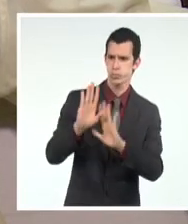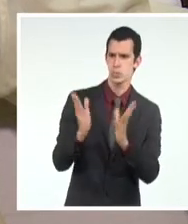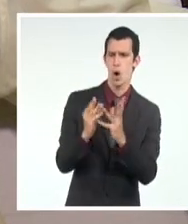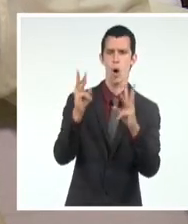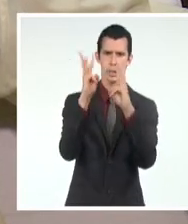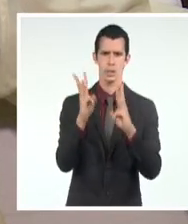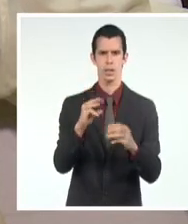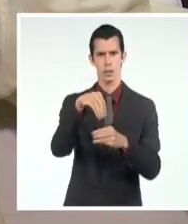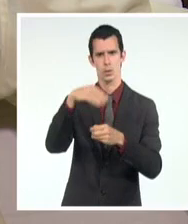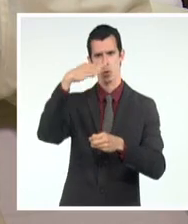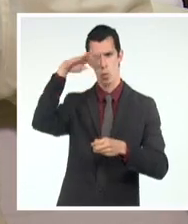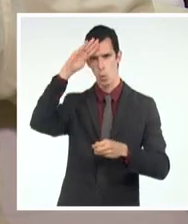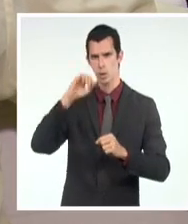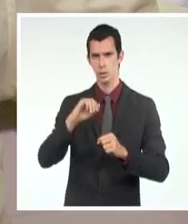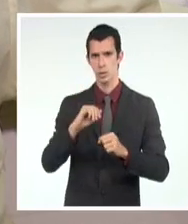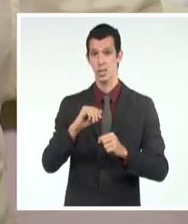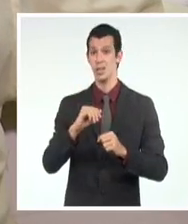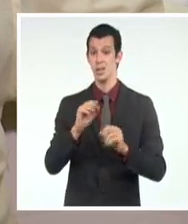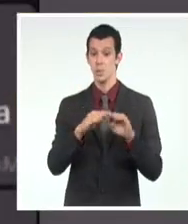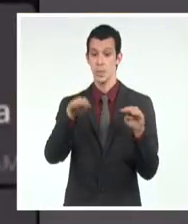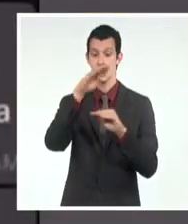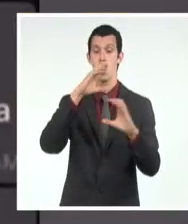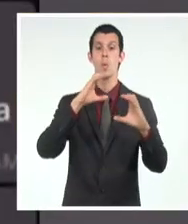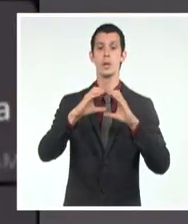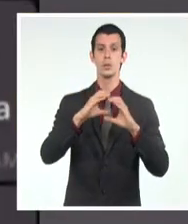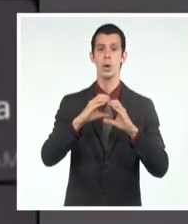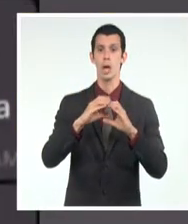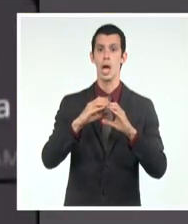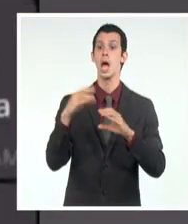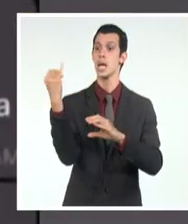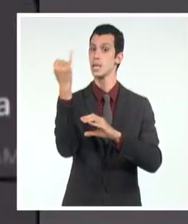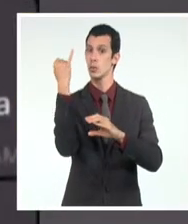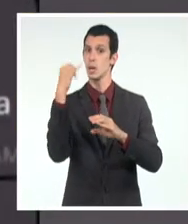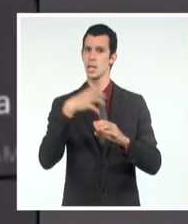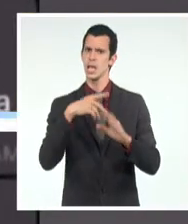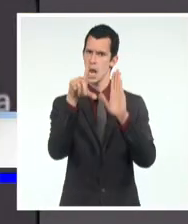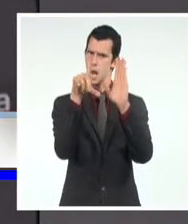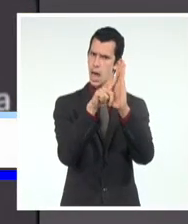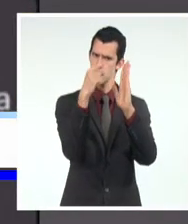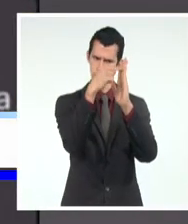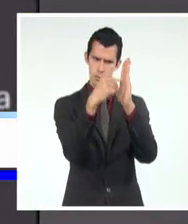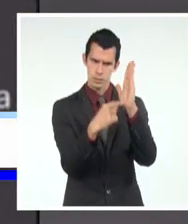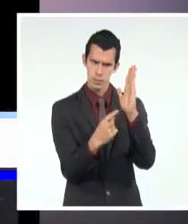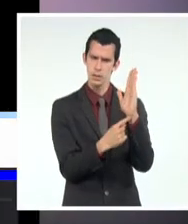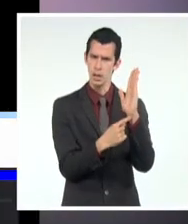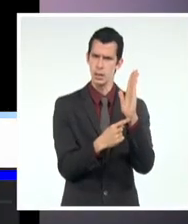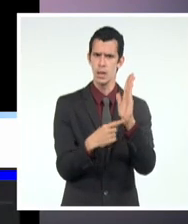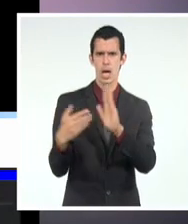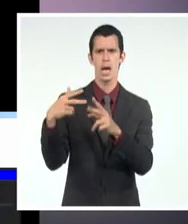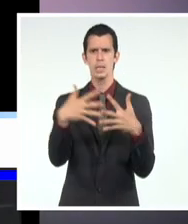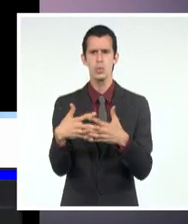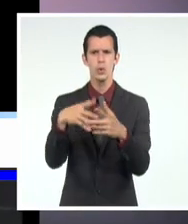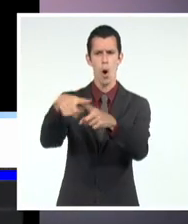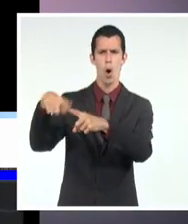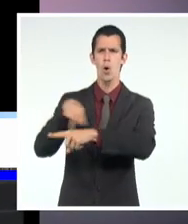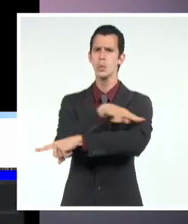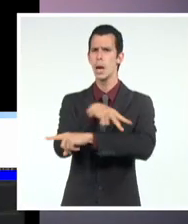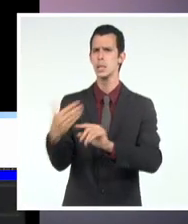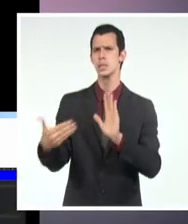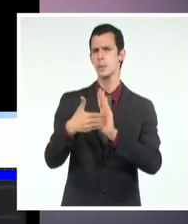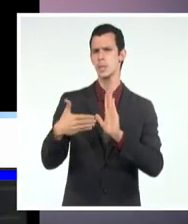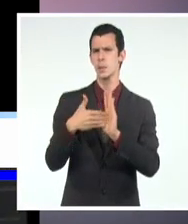órganos de la Unión Internacional de Telecomunicaciones. En los últimos tiempos se han intensificado los hechos de instigación a la violencia y